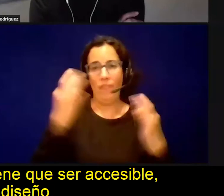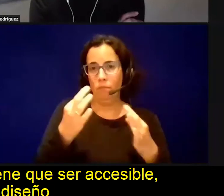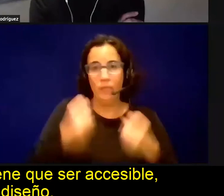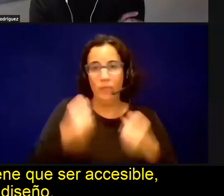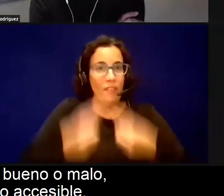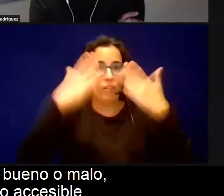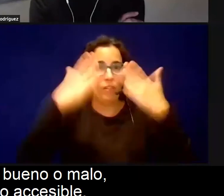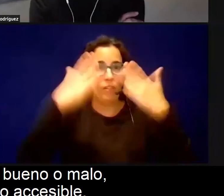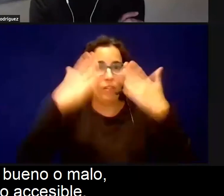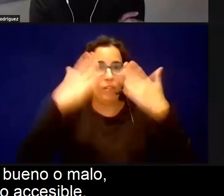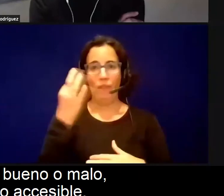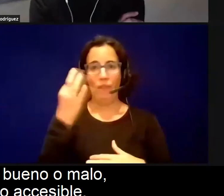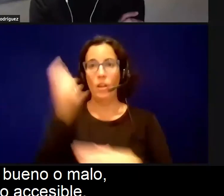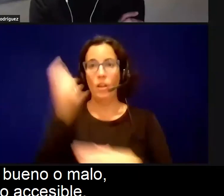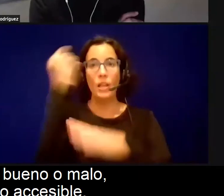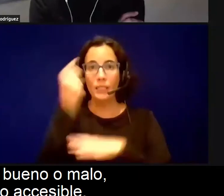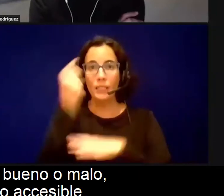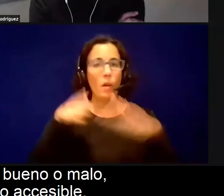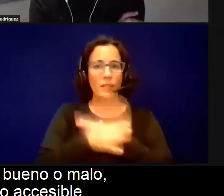accesible. Es decir,